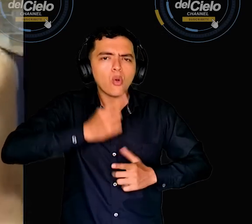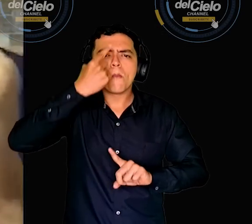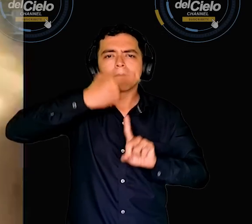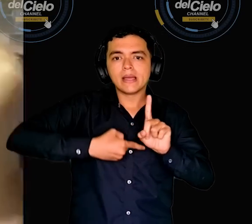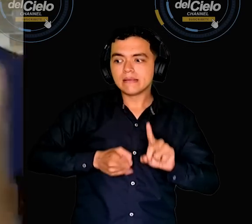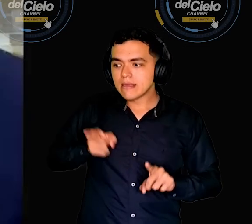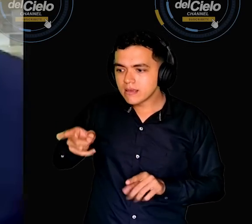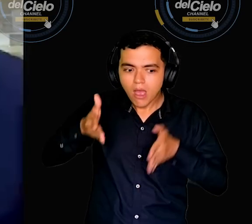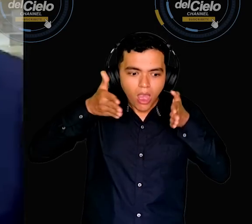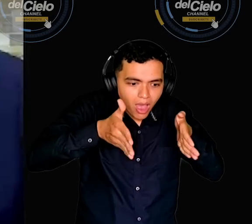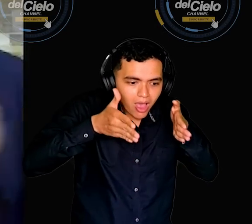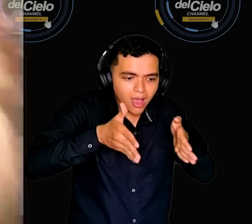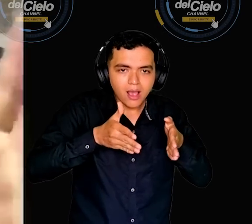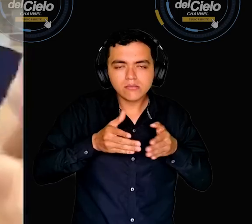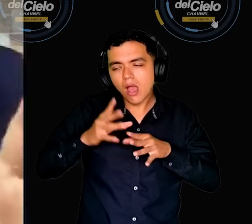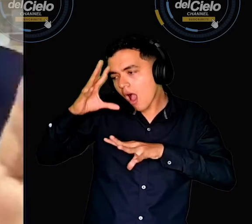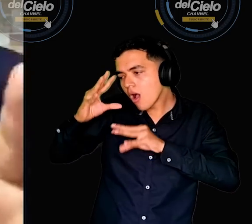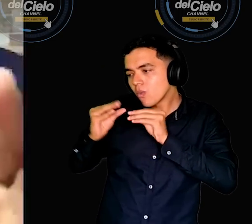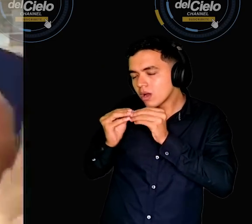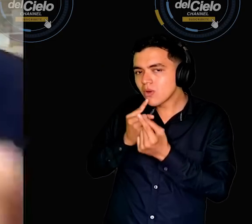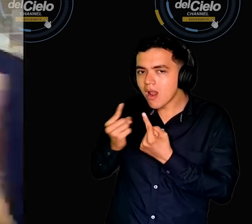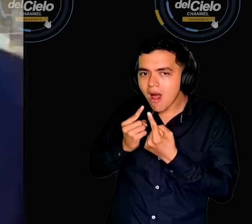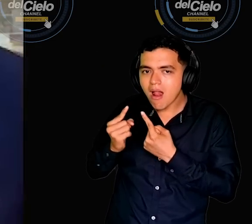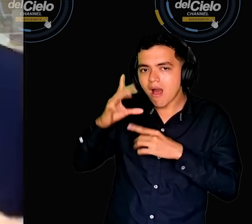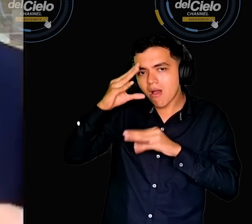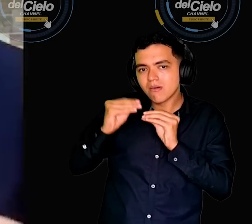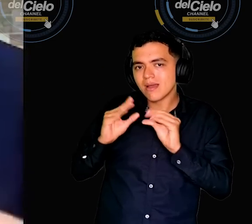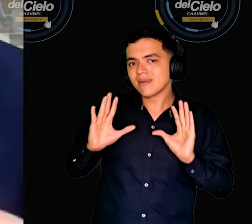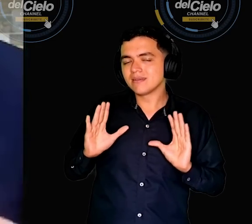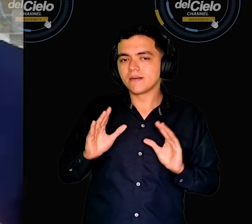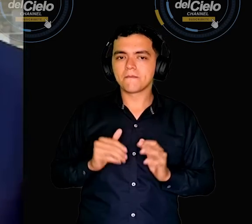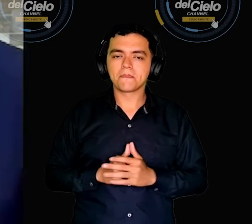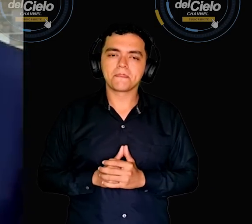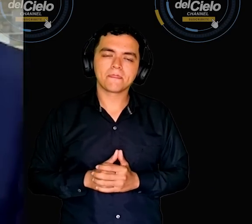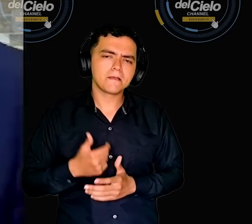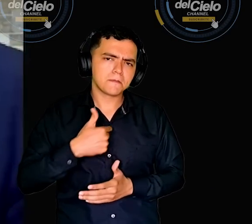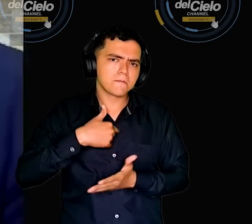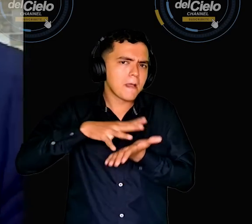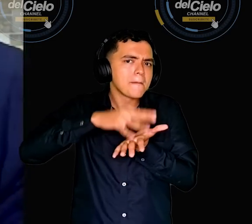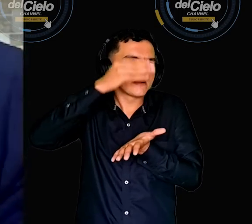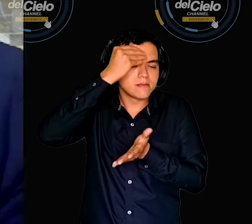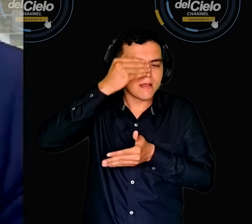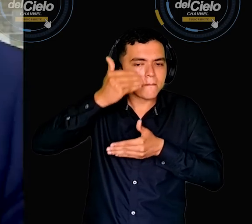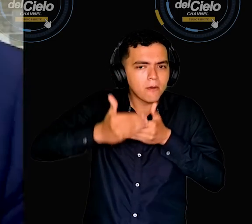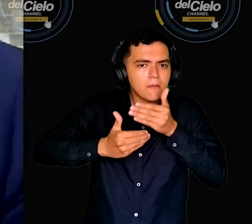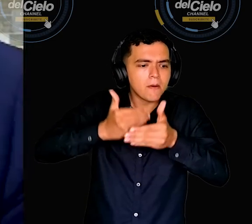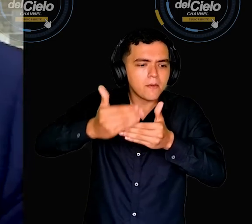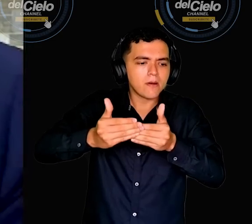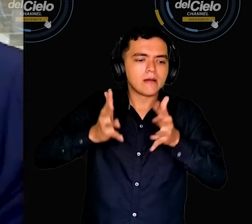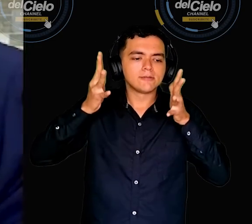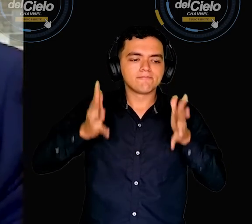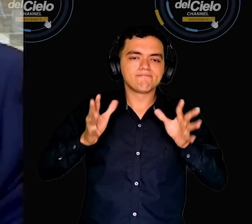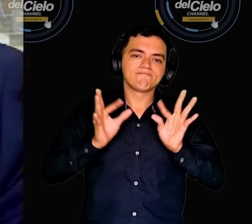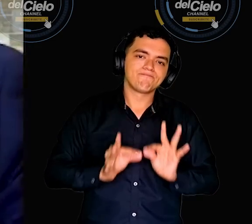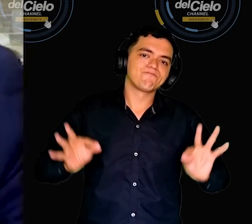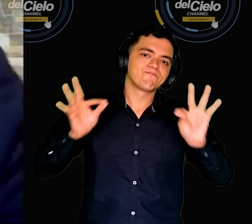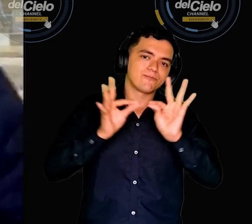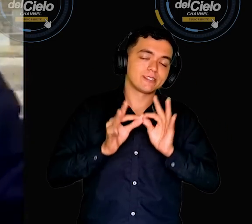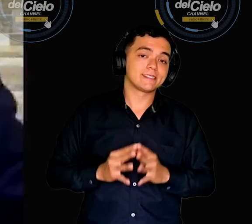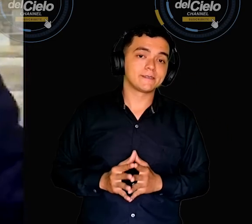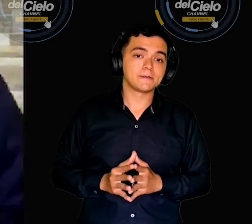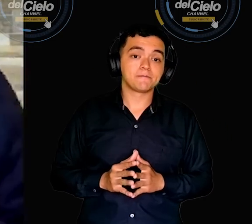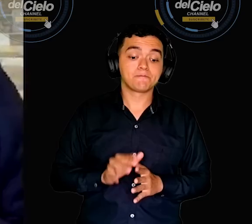niña, mi primera esposa, se le entregó alma, vida y corazón. Eso era la niña y la niña y